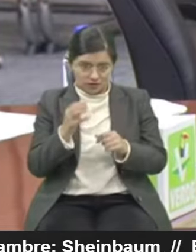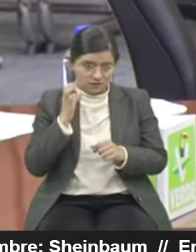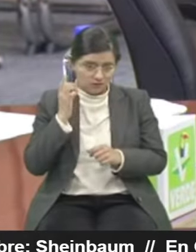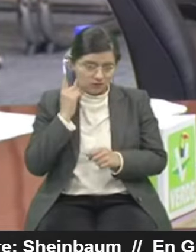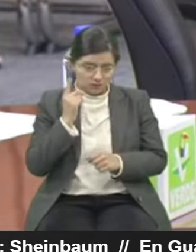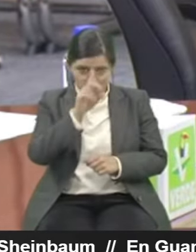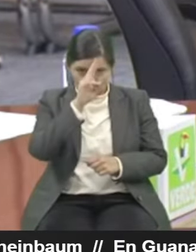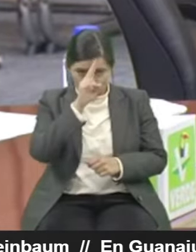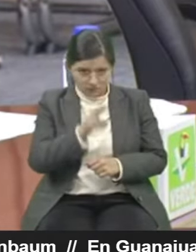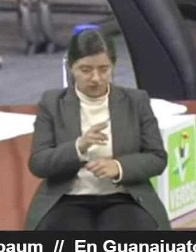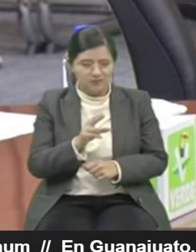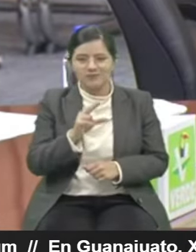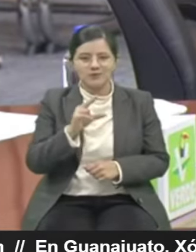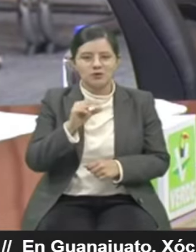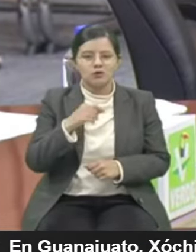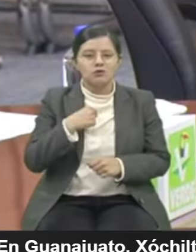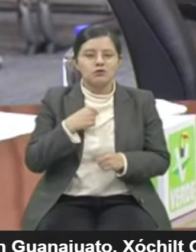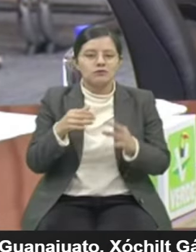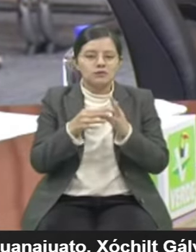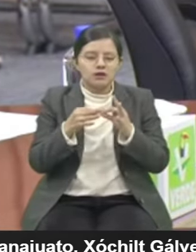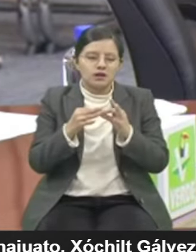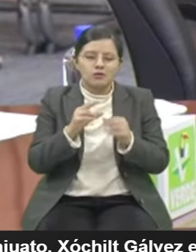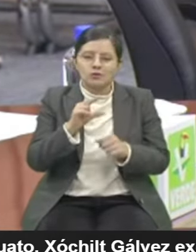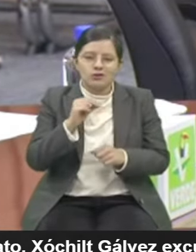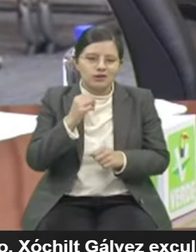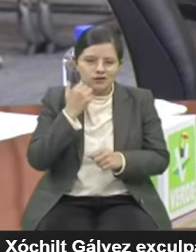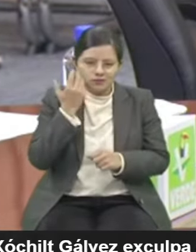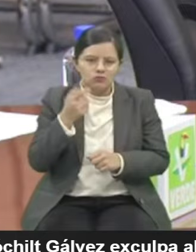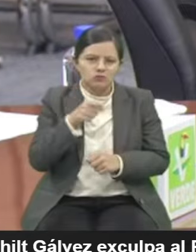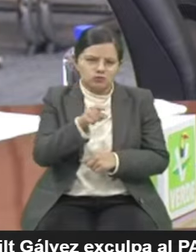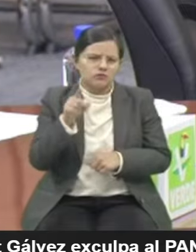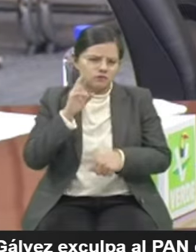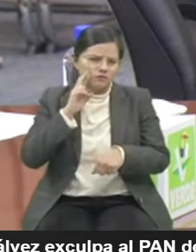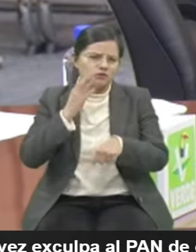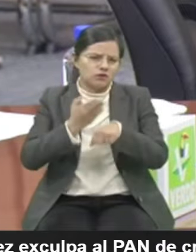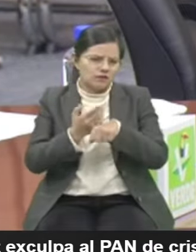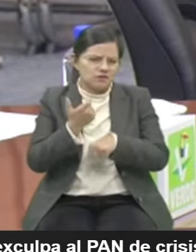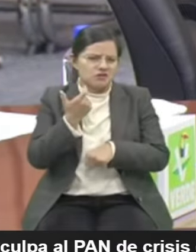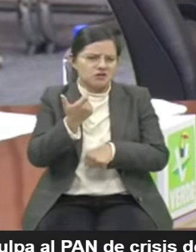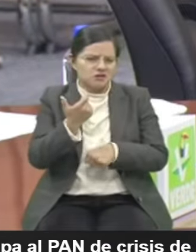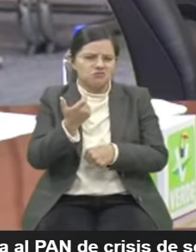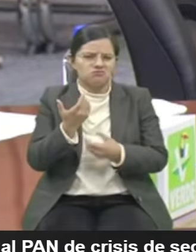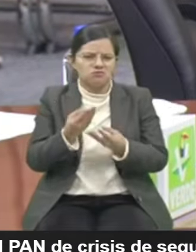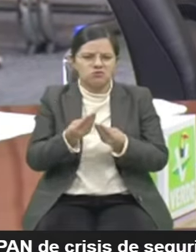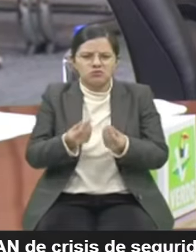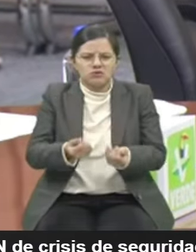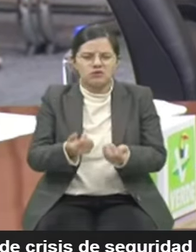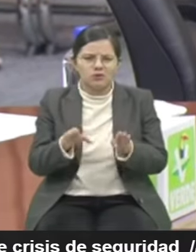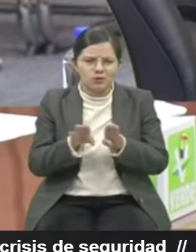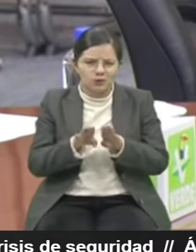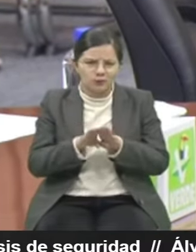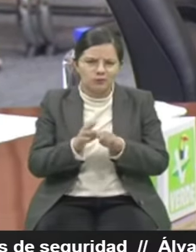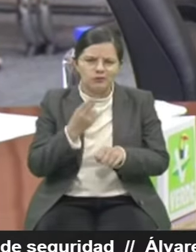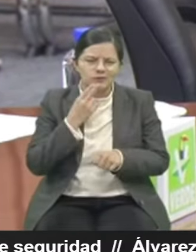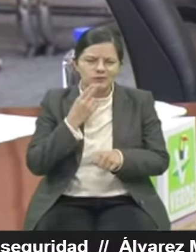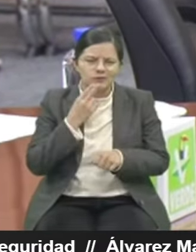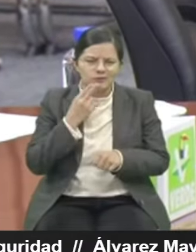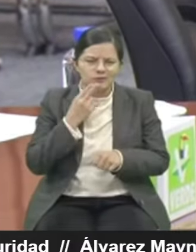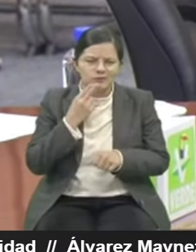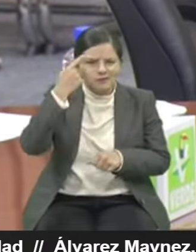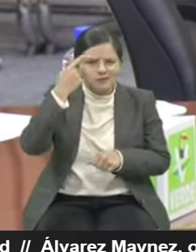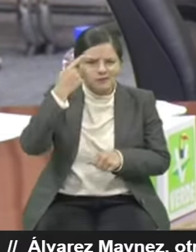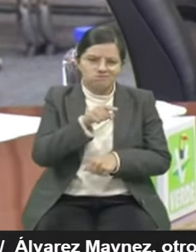diputados ustedes son responsables del ejercicio del gasto y por eso nosotros ajustamos el presupuesto justamente